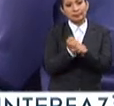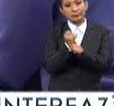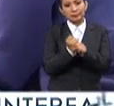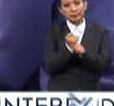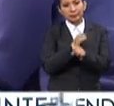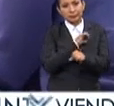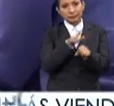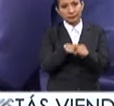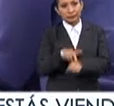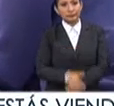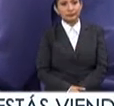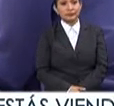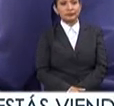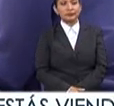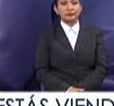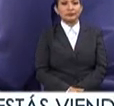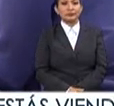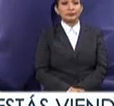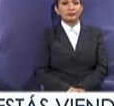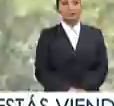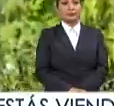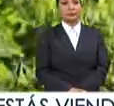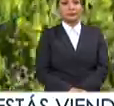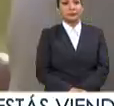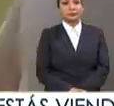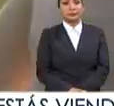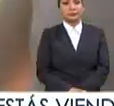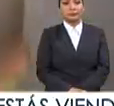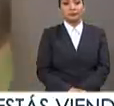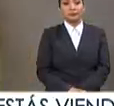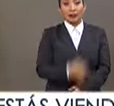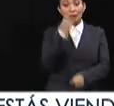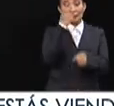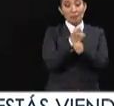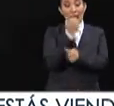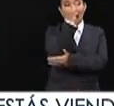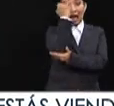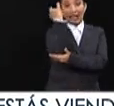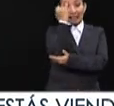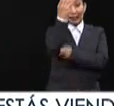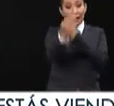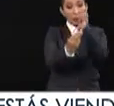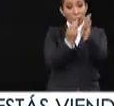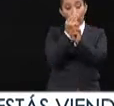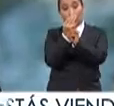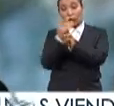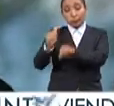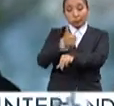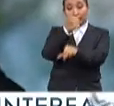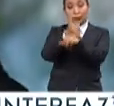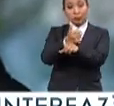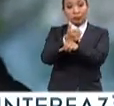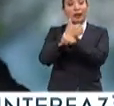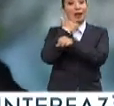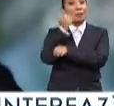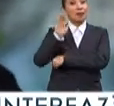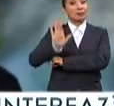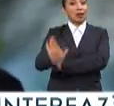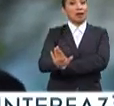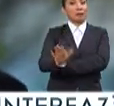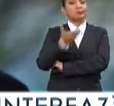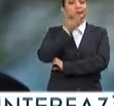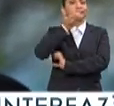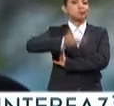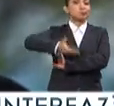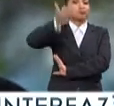reportaje que hemos presentado este el primer jardín de niños del mundo se erigió en tierras germánicas